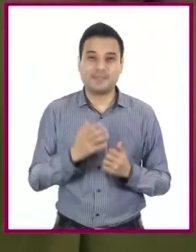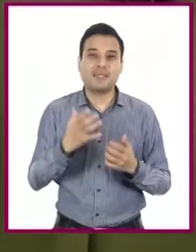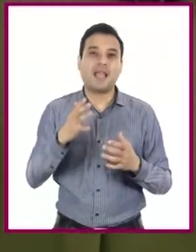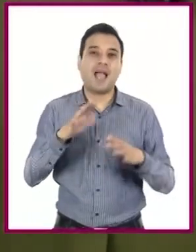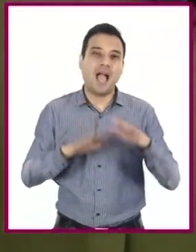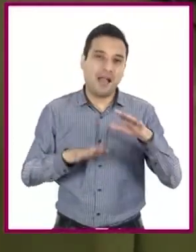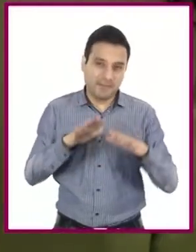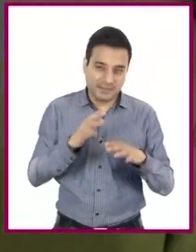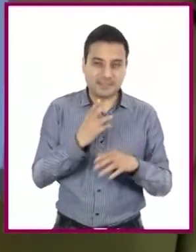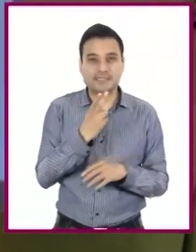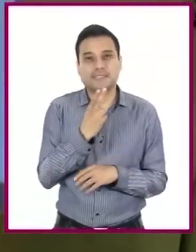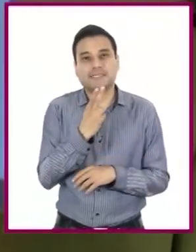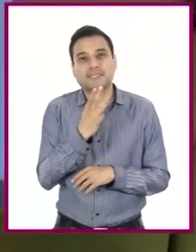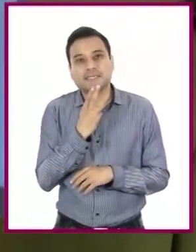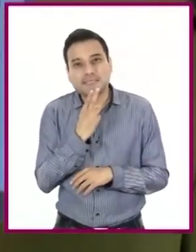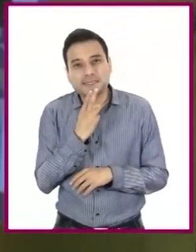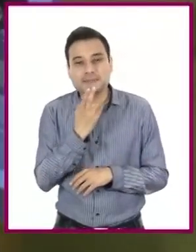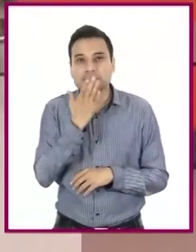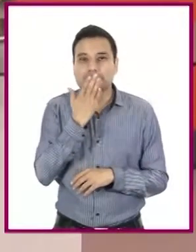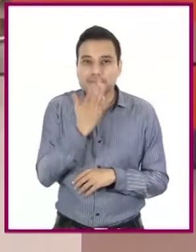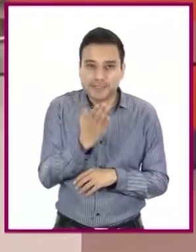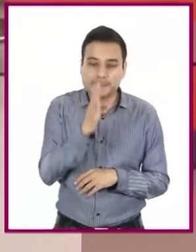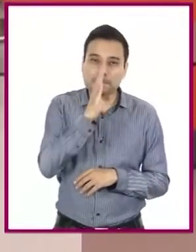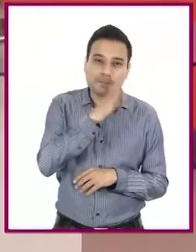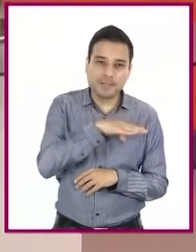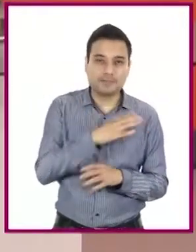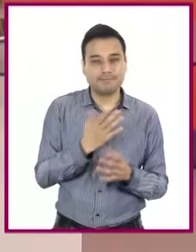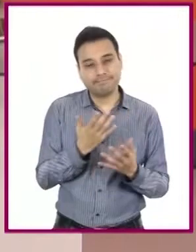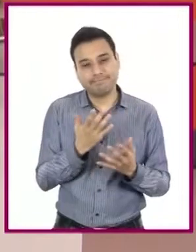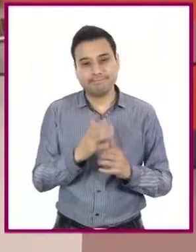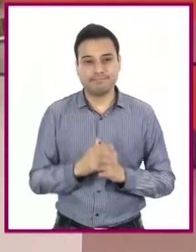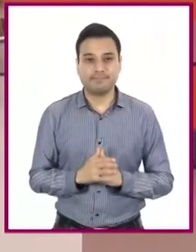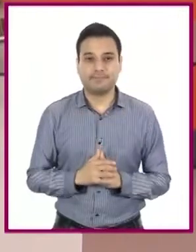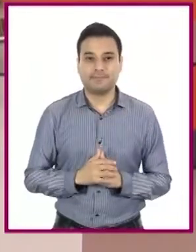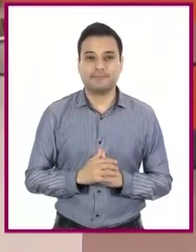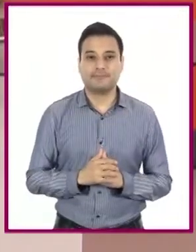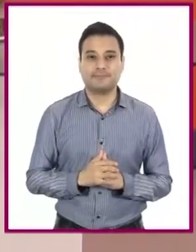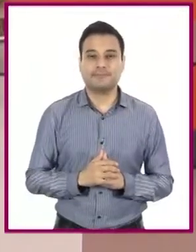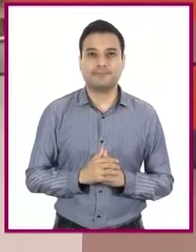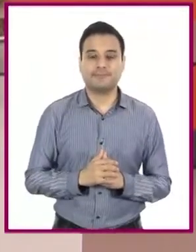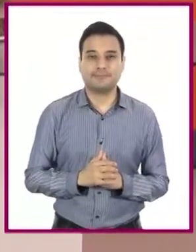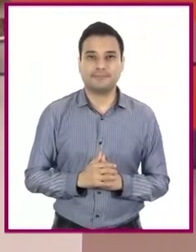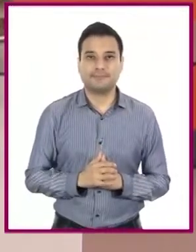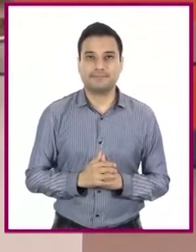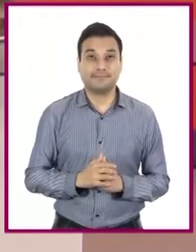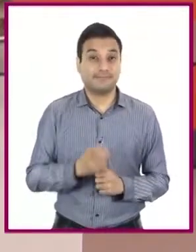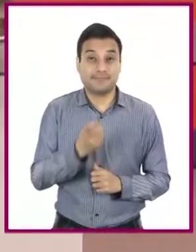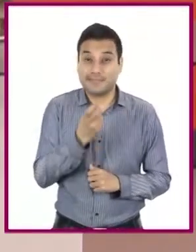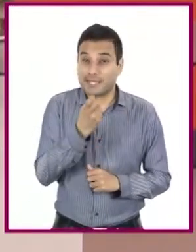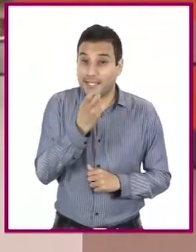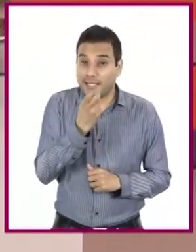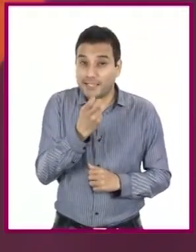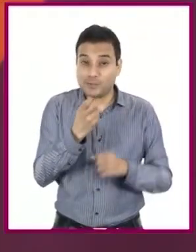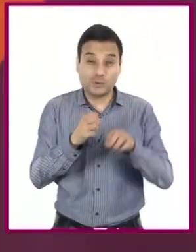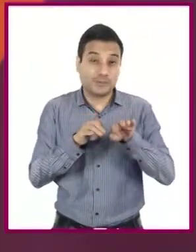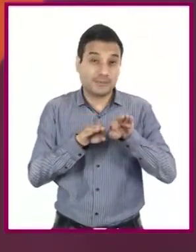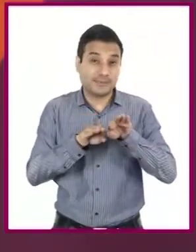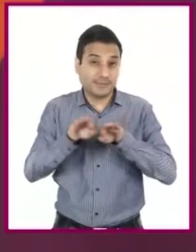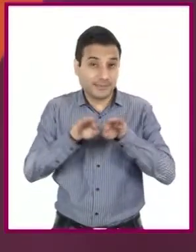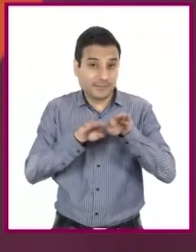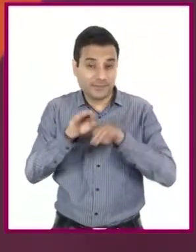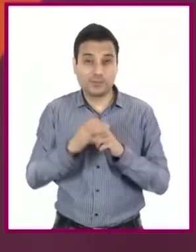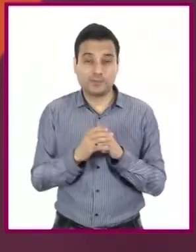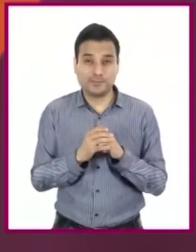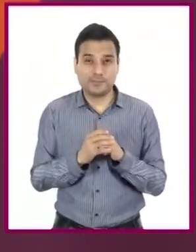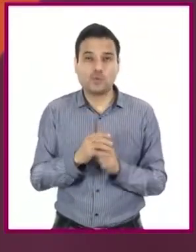o no nos pueden funcionar, pero creo que en este caso algunos sí funcionaron. Esa es la idea. Retomar estos recintos